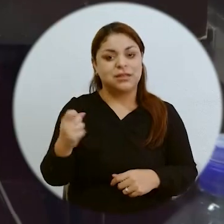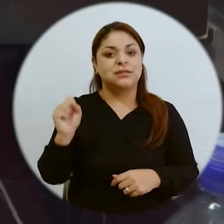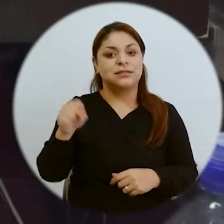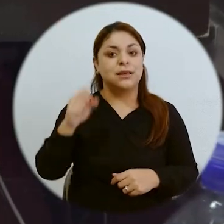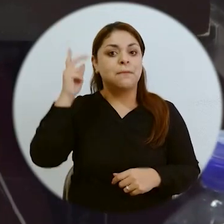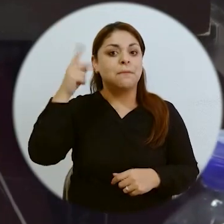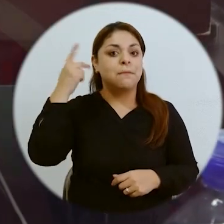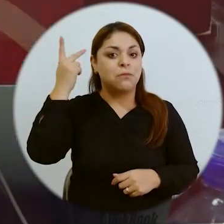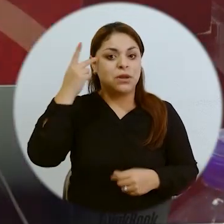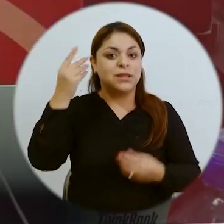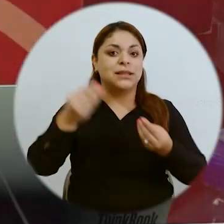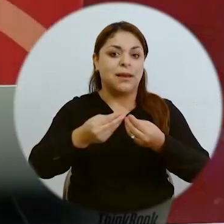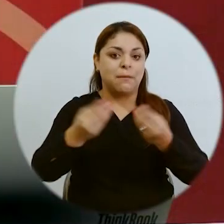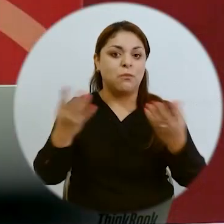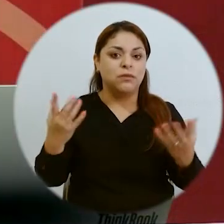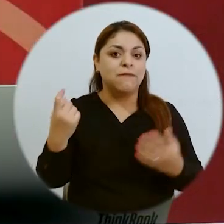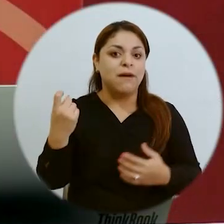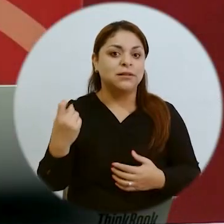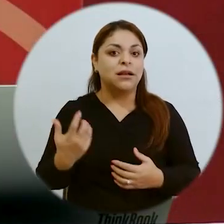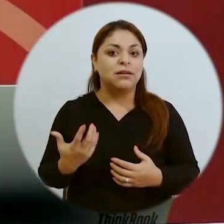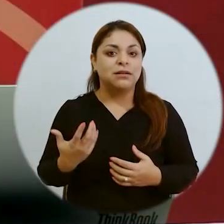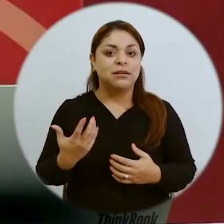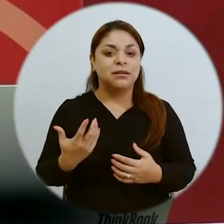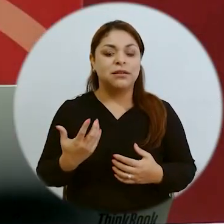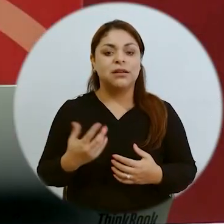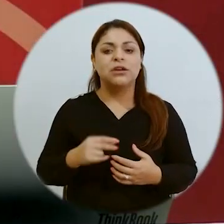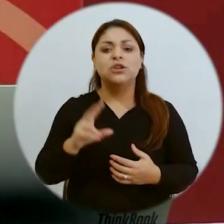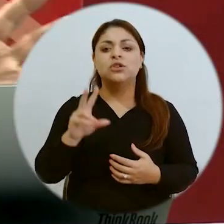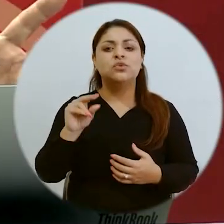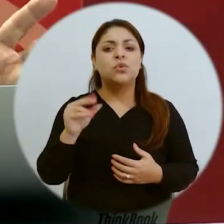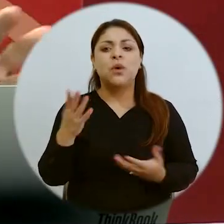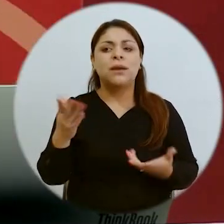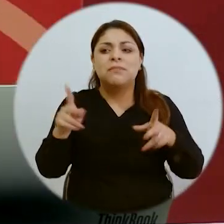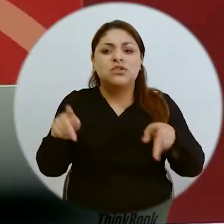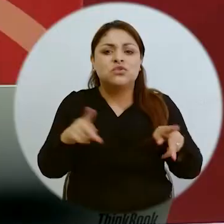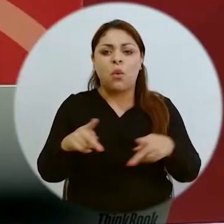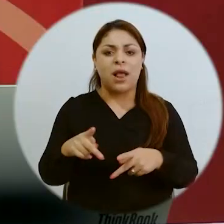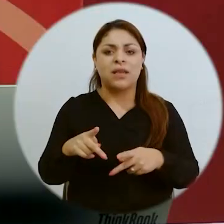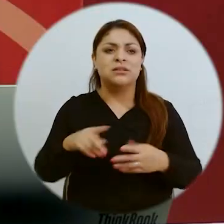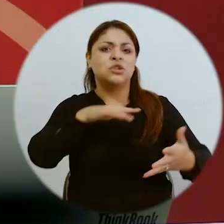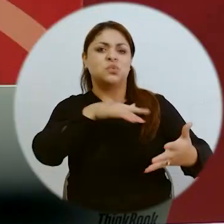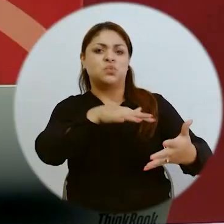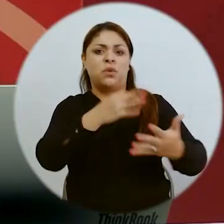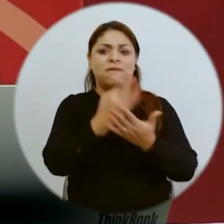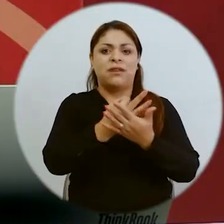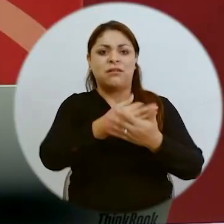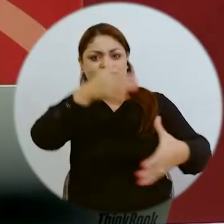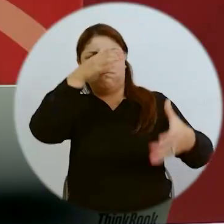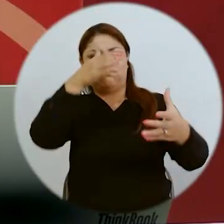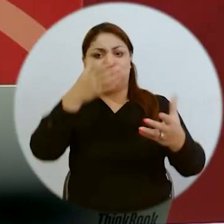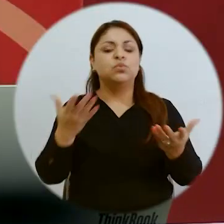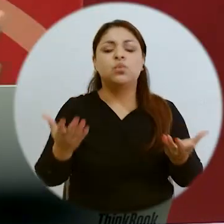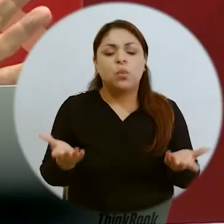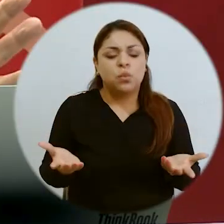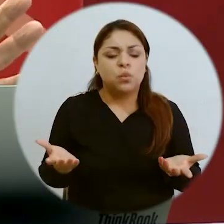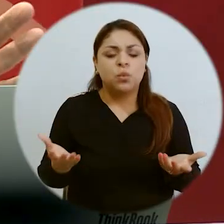de producir un endeudamiento, lo llamaríamos un endeudamiento potencial muy alto. Ahí